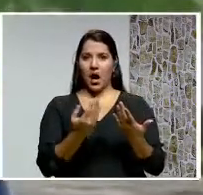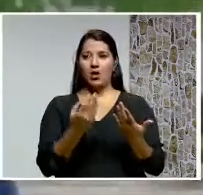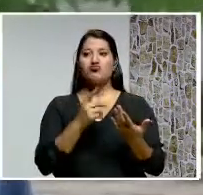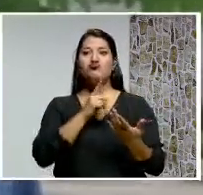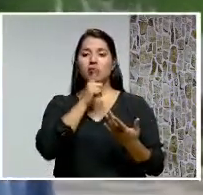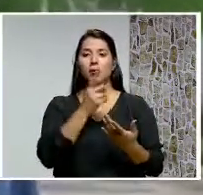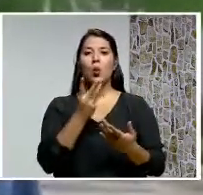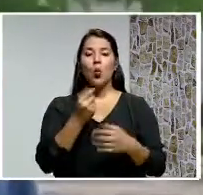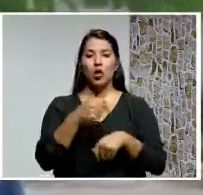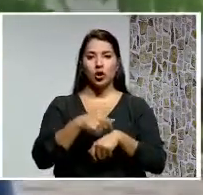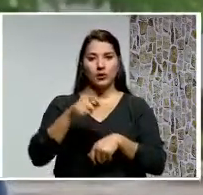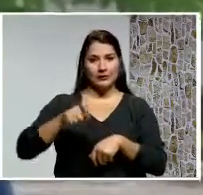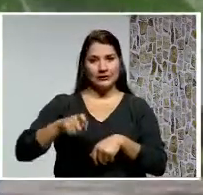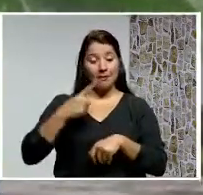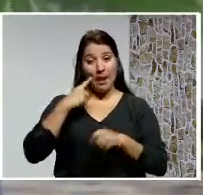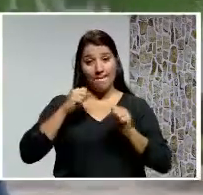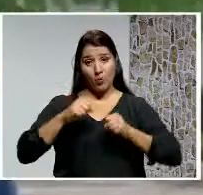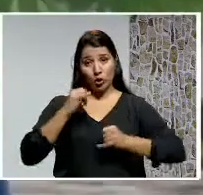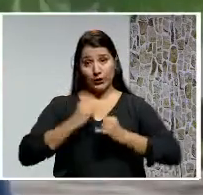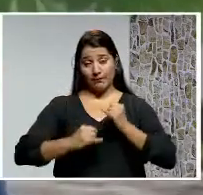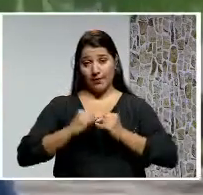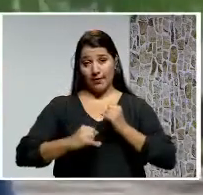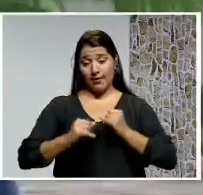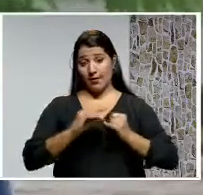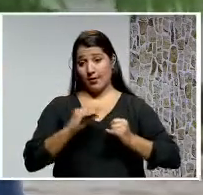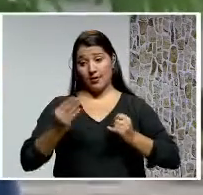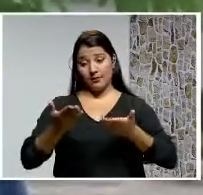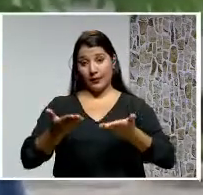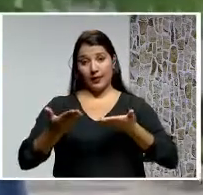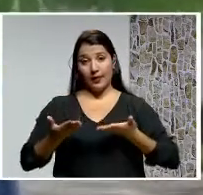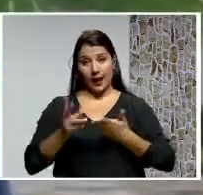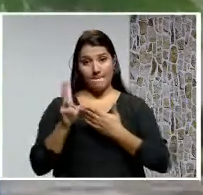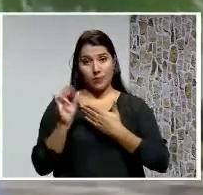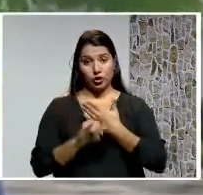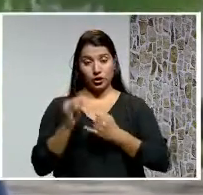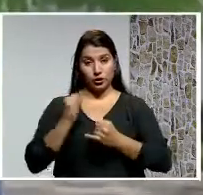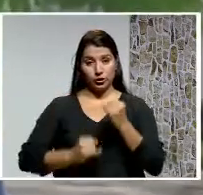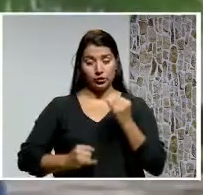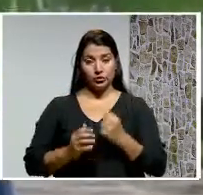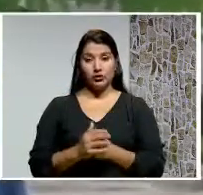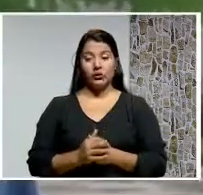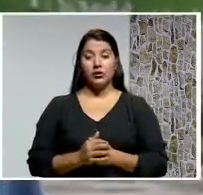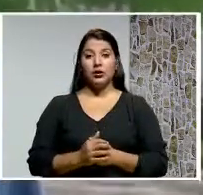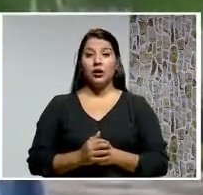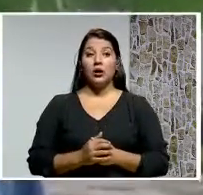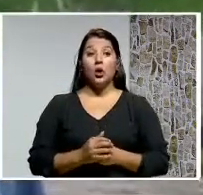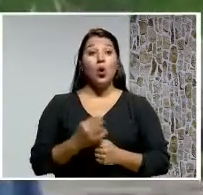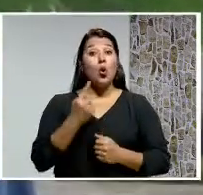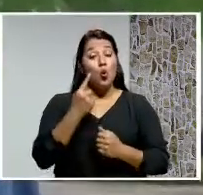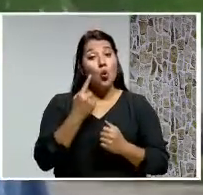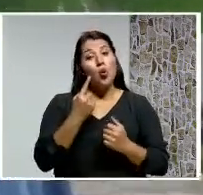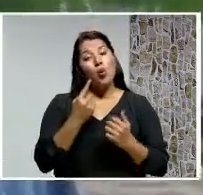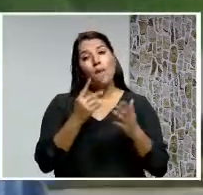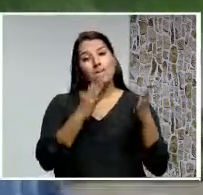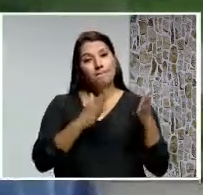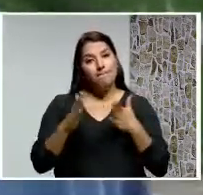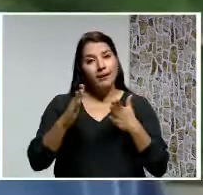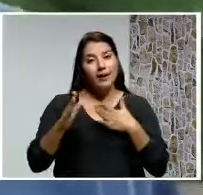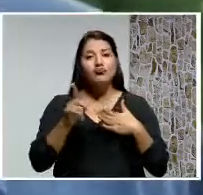para concluir y entregar el proyecto, un programa que sea lo suficientemente